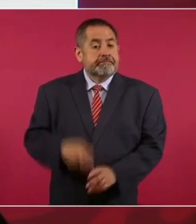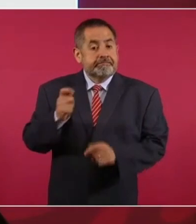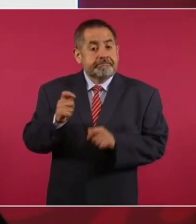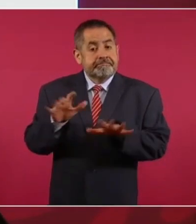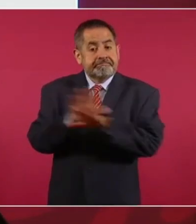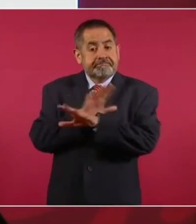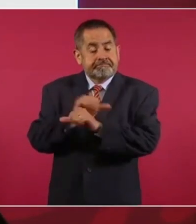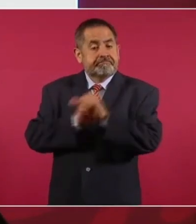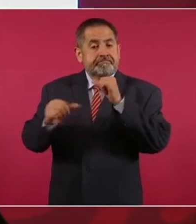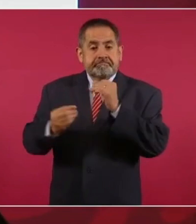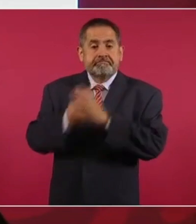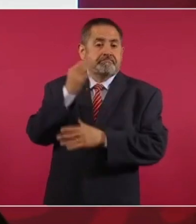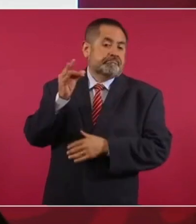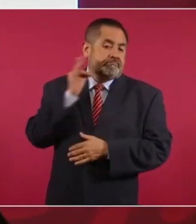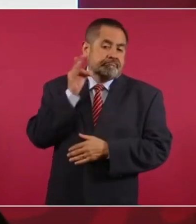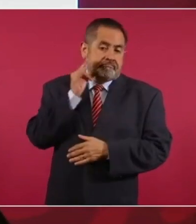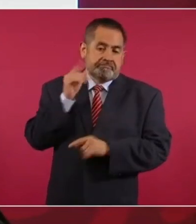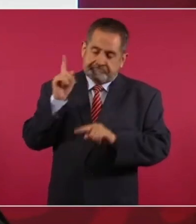al fiscal.